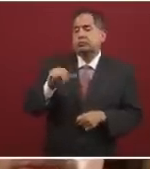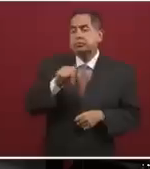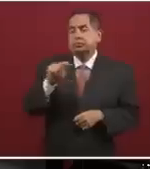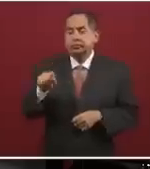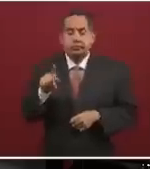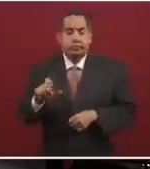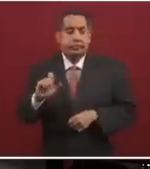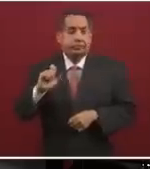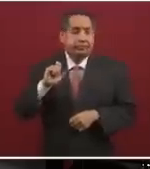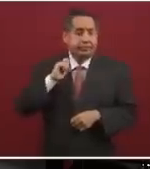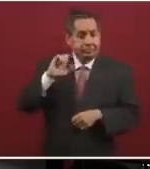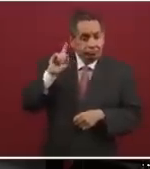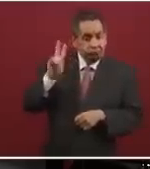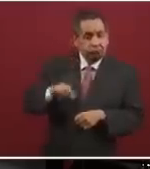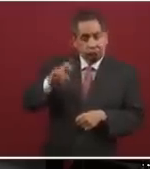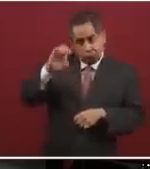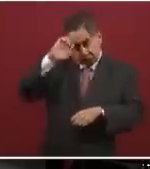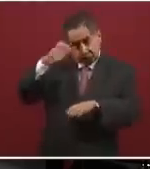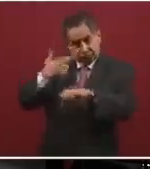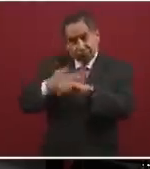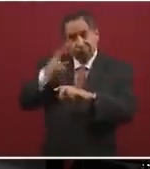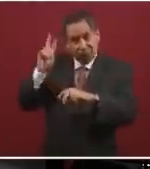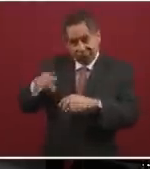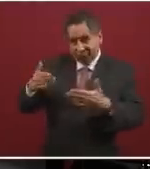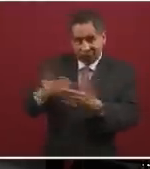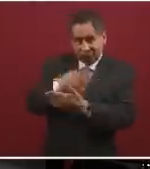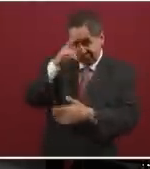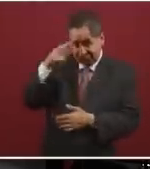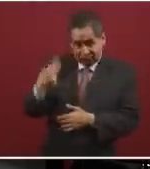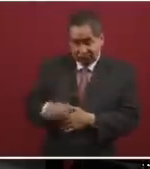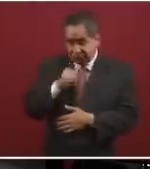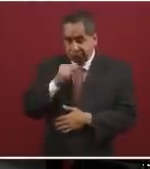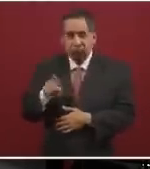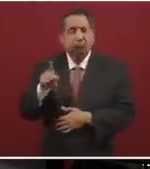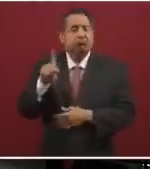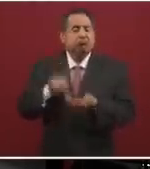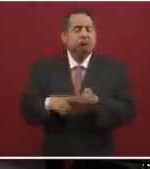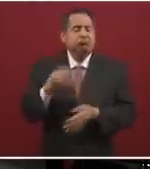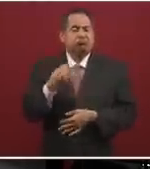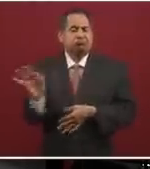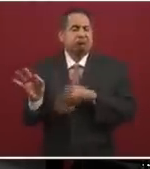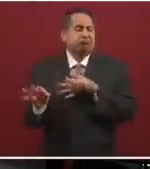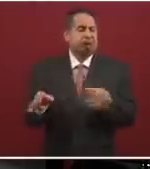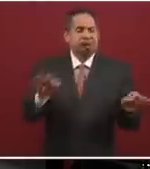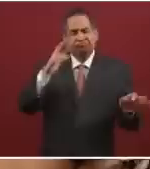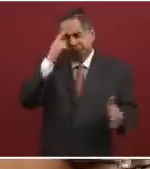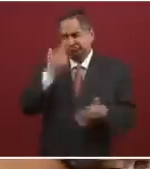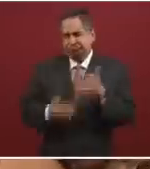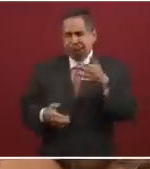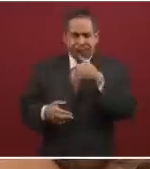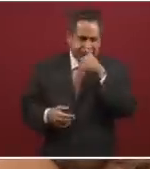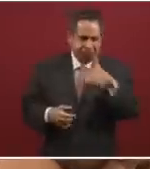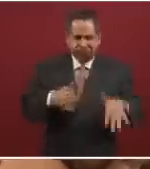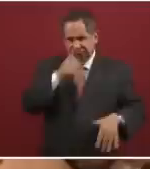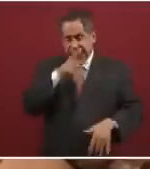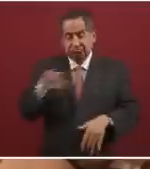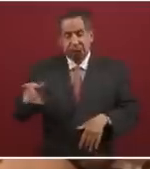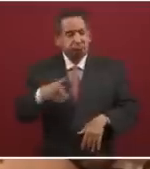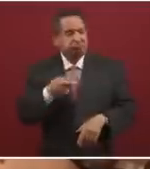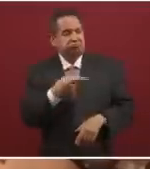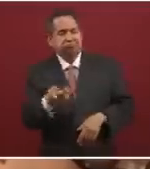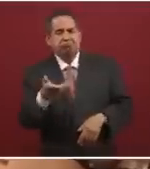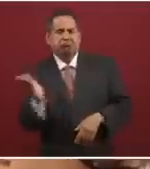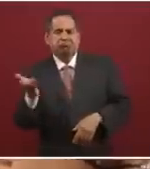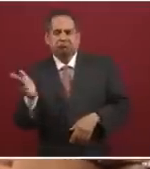ser extranjera, la identifican como una persona que ha sido grosera y déspota y que ha despedido a personas y